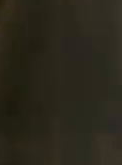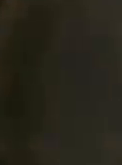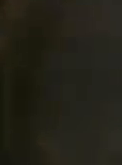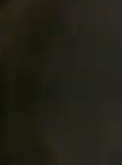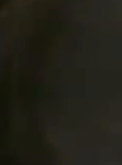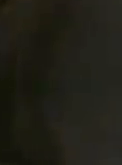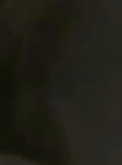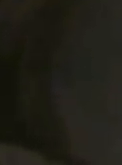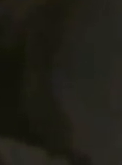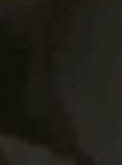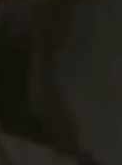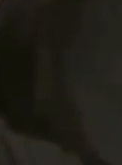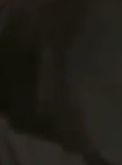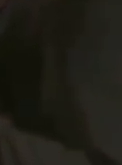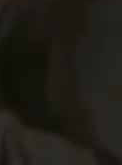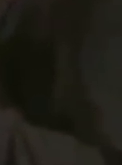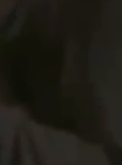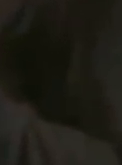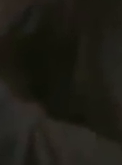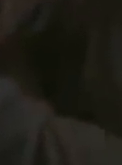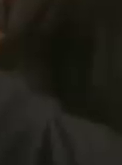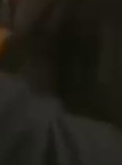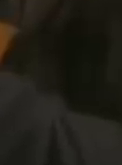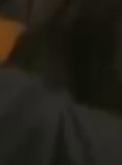pupilas, y despertarte.